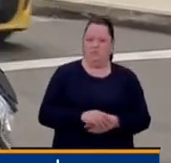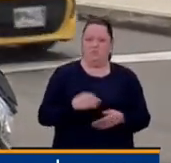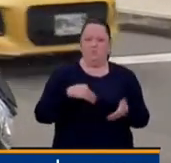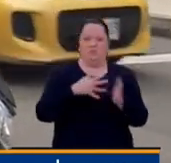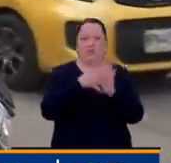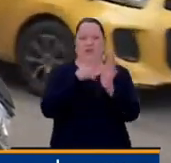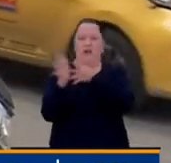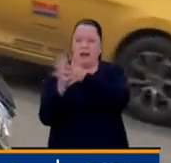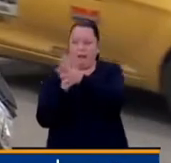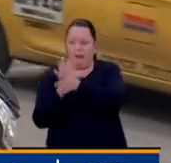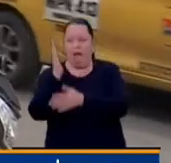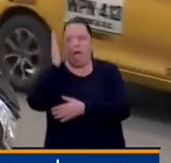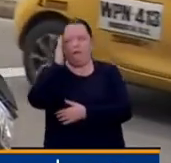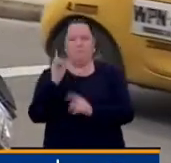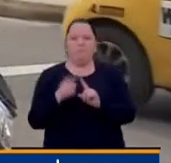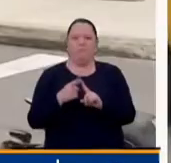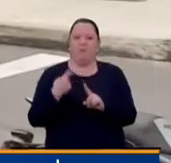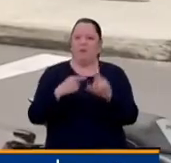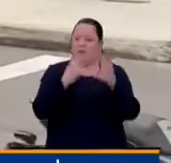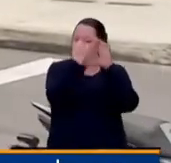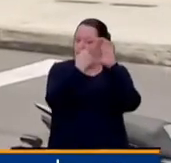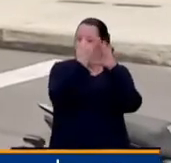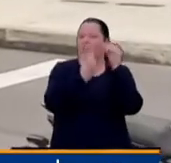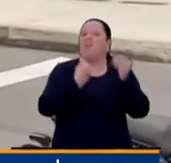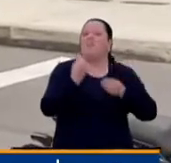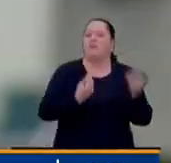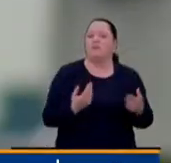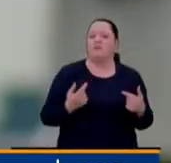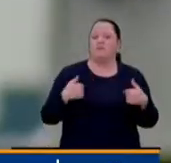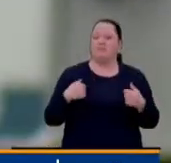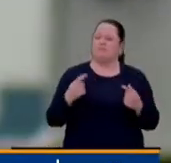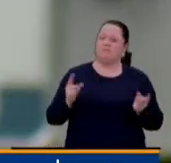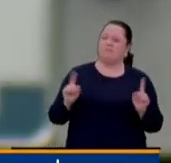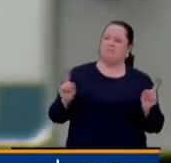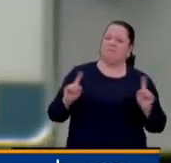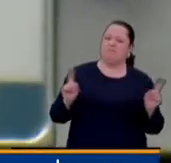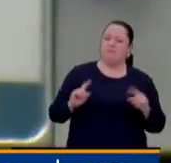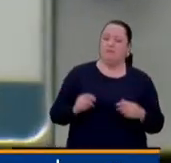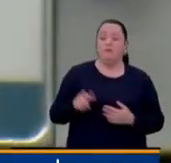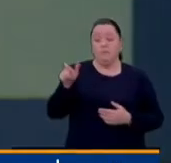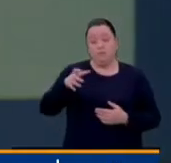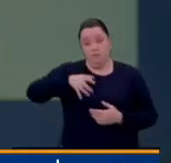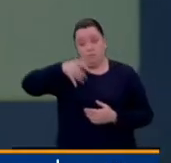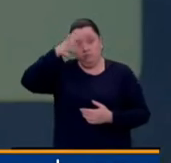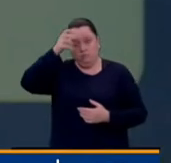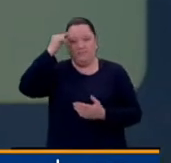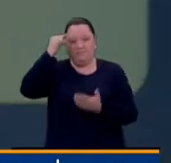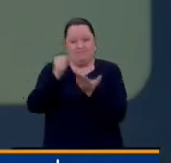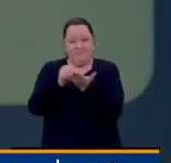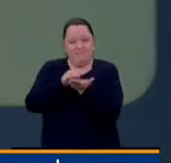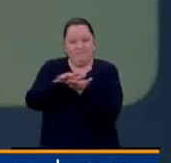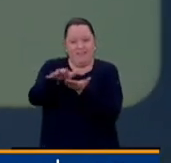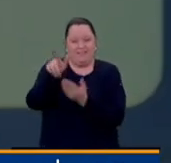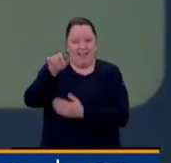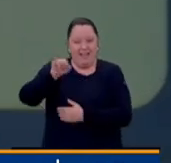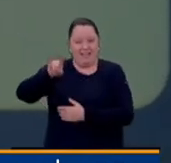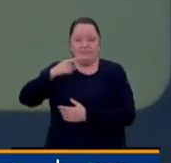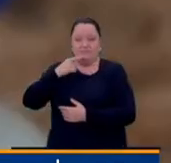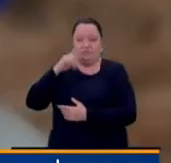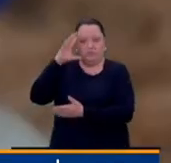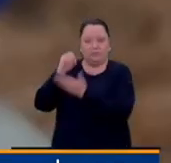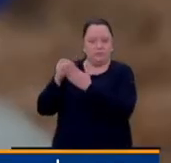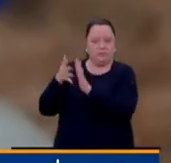en realidad, ¿qué es lo que van a hacer con eso? Yo creo que no me sometería a eso. Un experto en inteligencia artificial nos dio su opinión. Vamos a